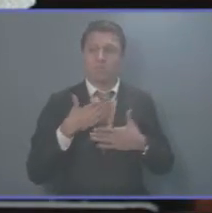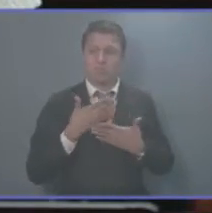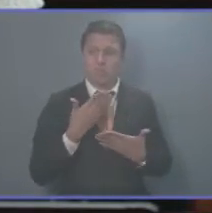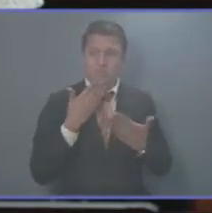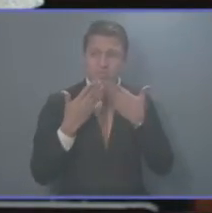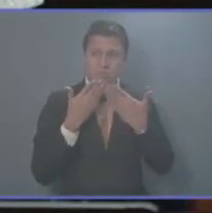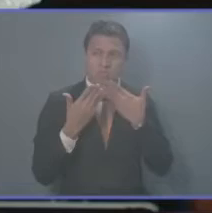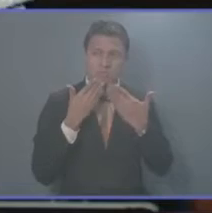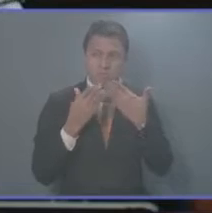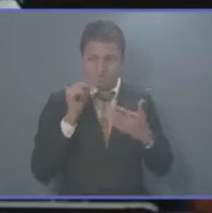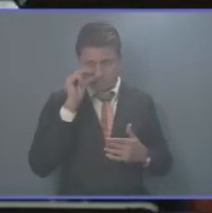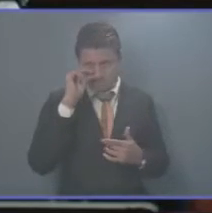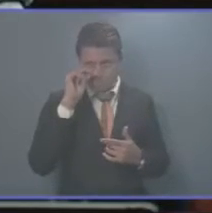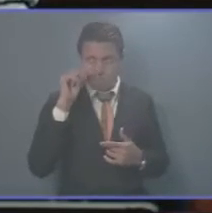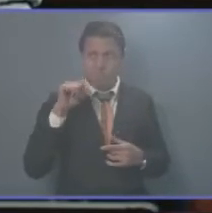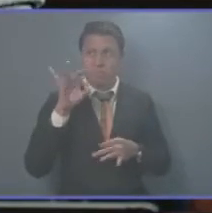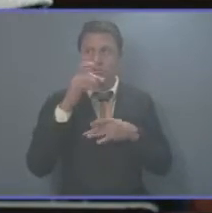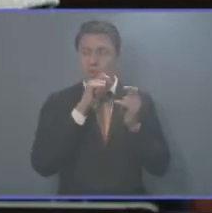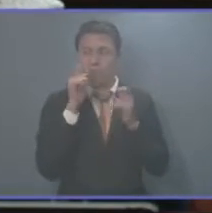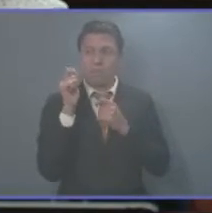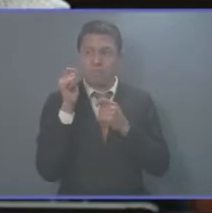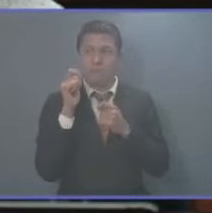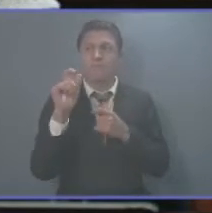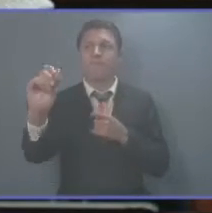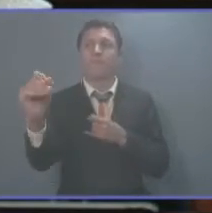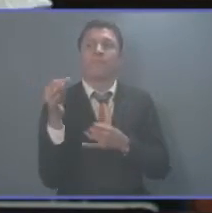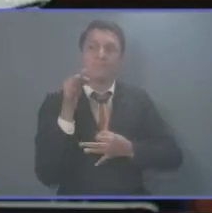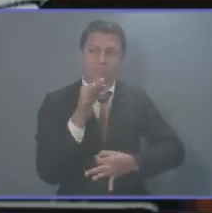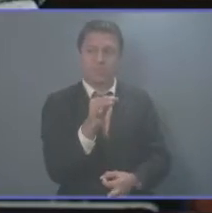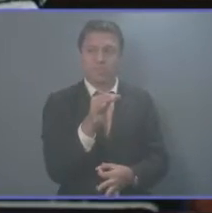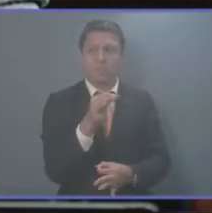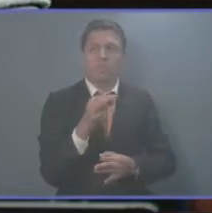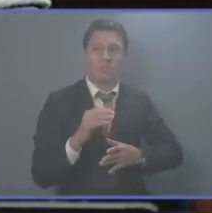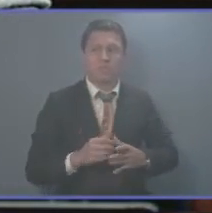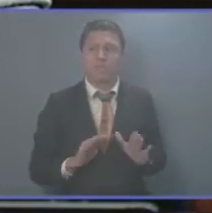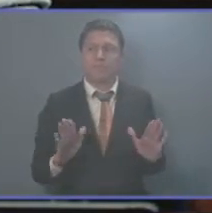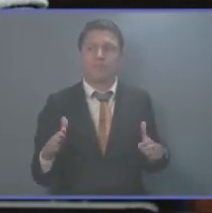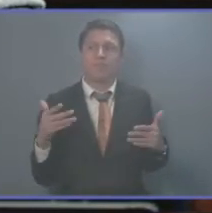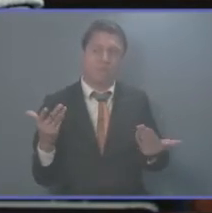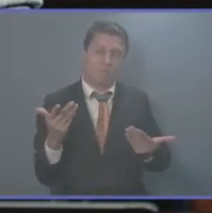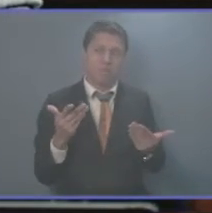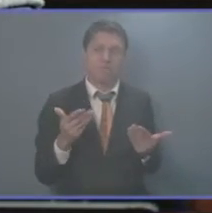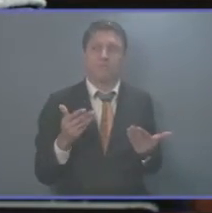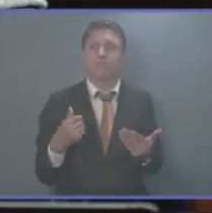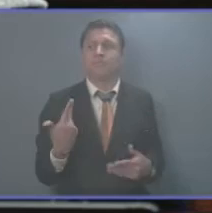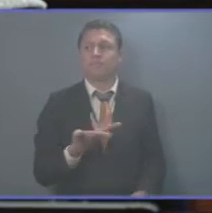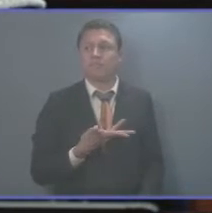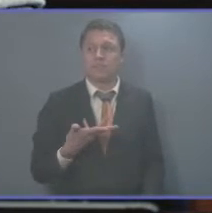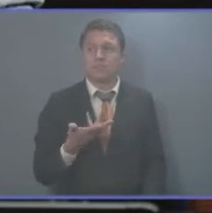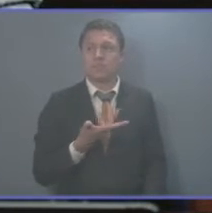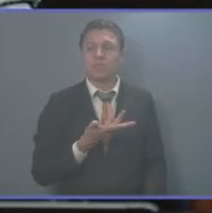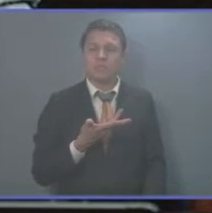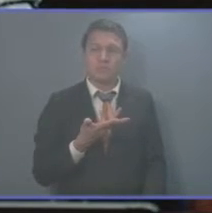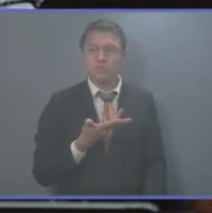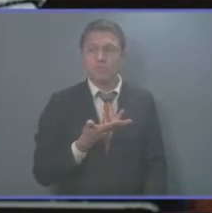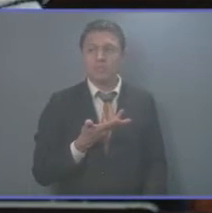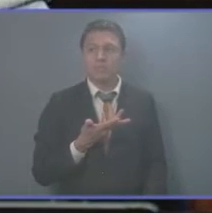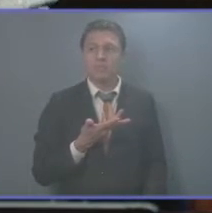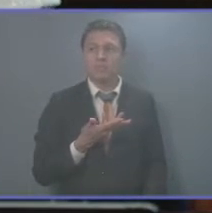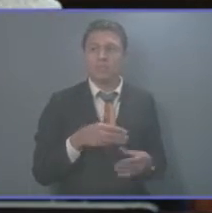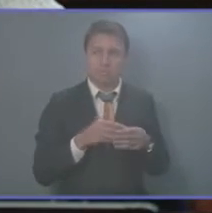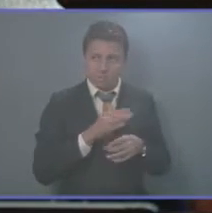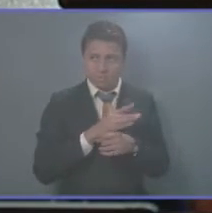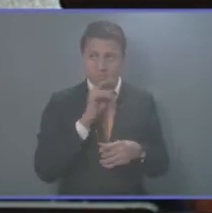en lo posible muy breve a esta pieza de correspondencia, ya que hemos, con el